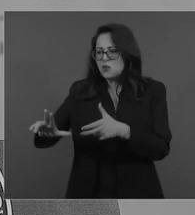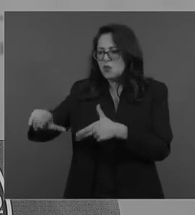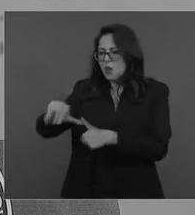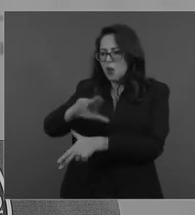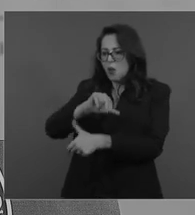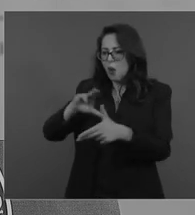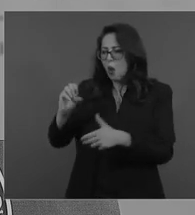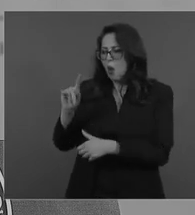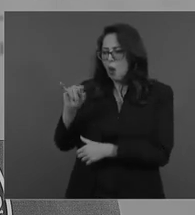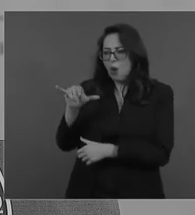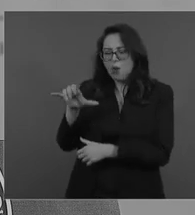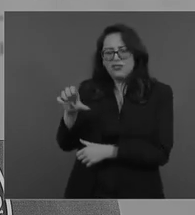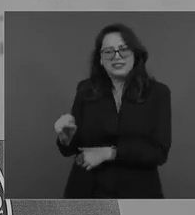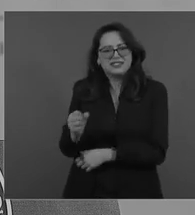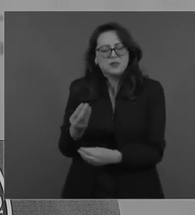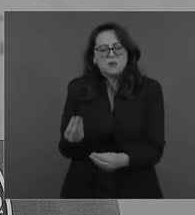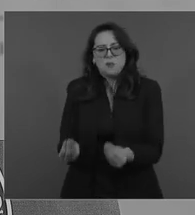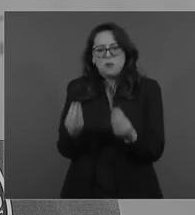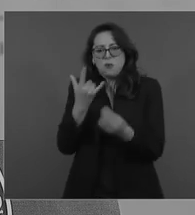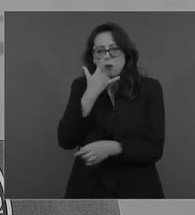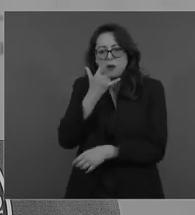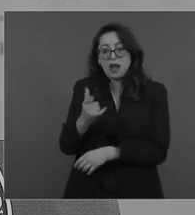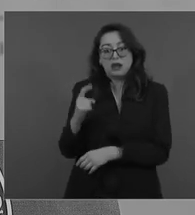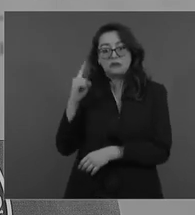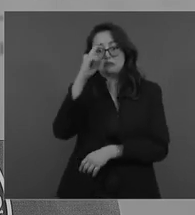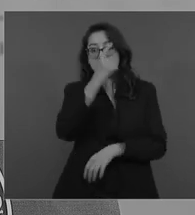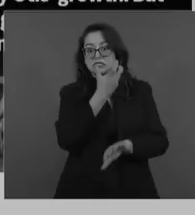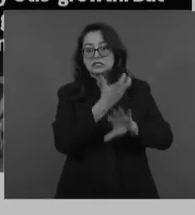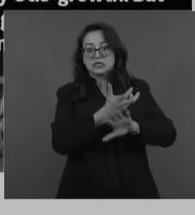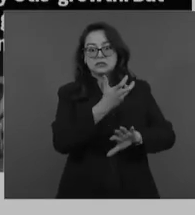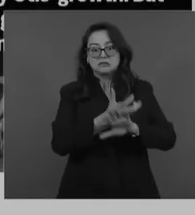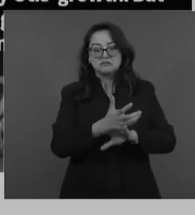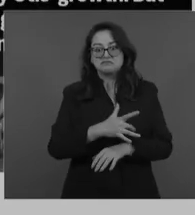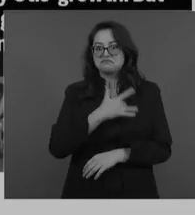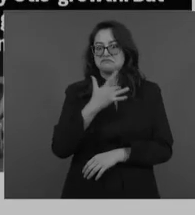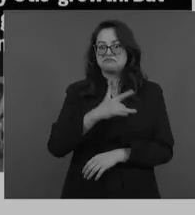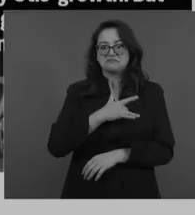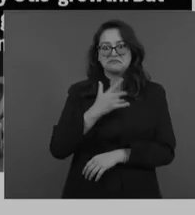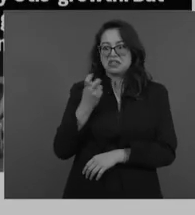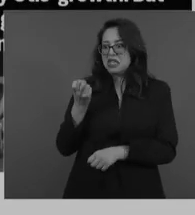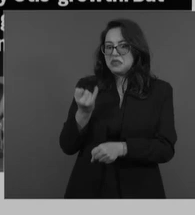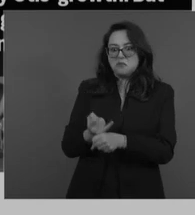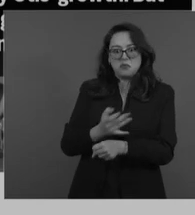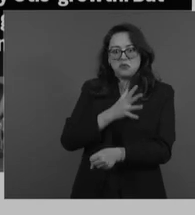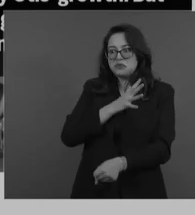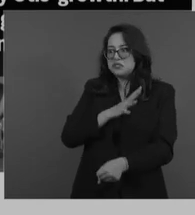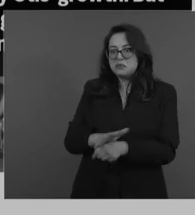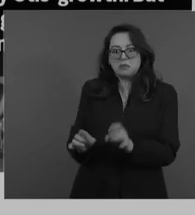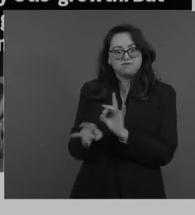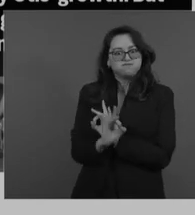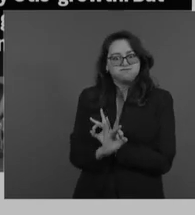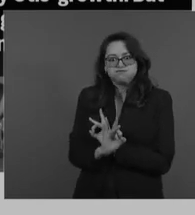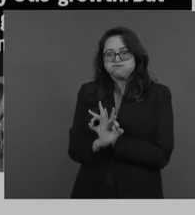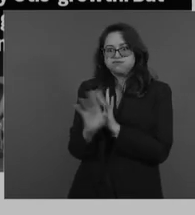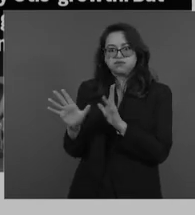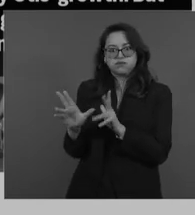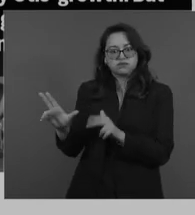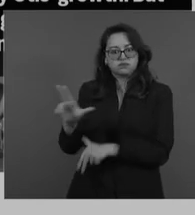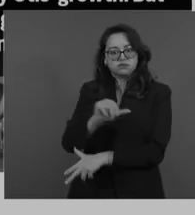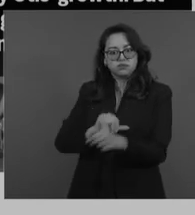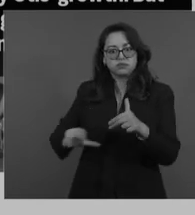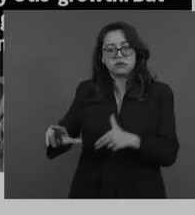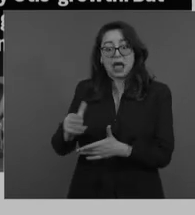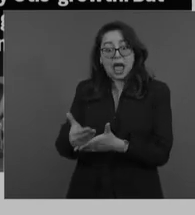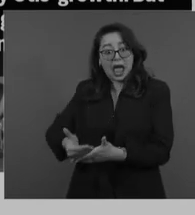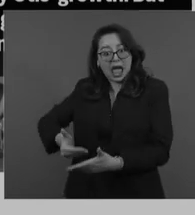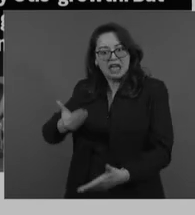de Huracanes de Estados Unidos aceptó que ningún modelo predictivo pudo prever la fuerza con la